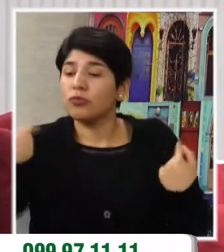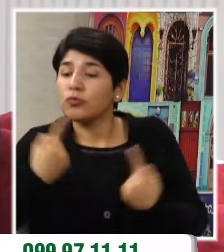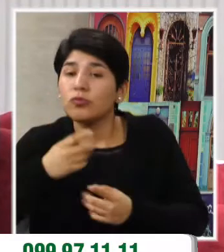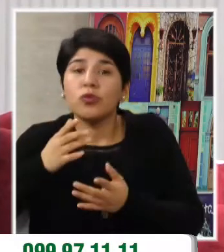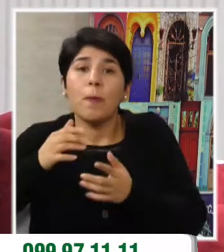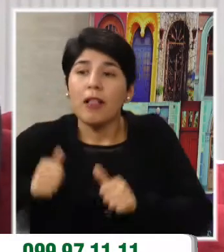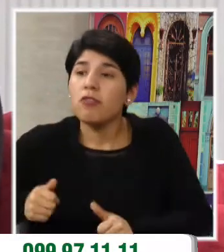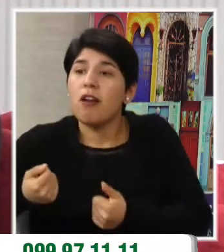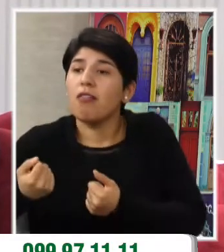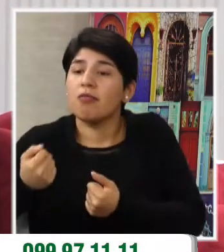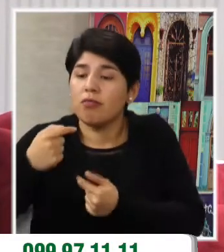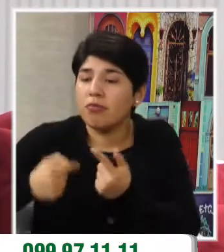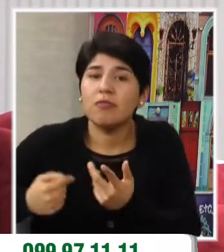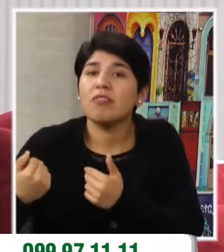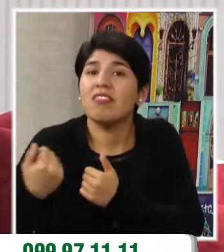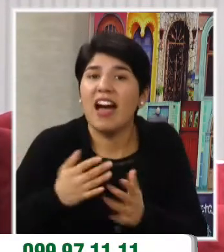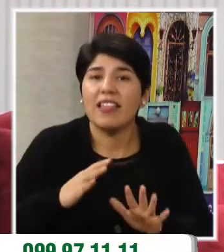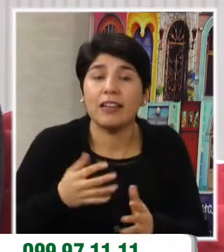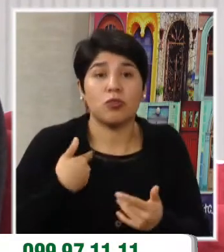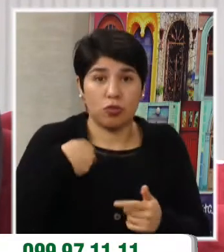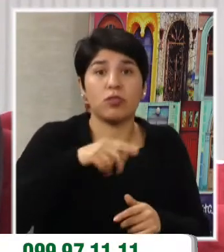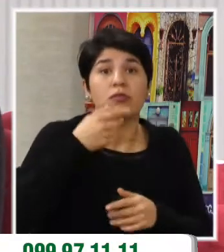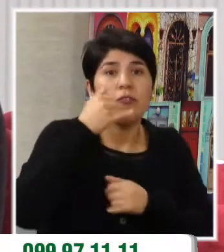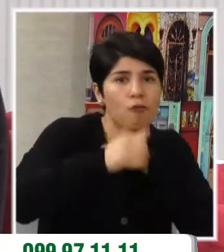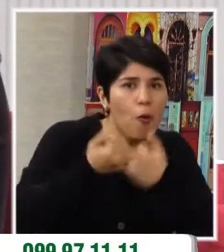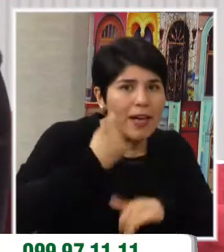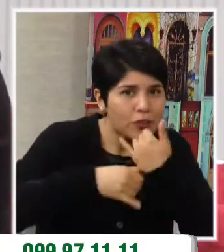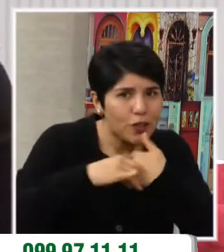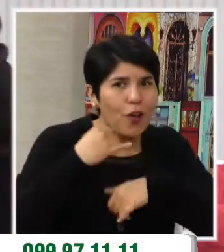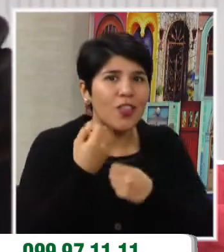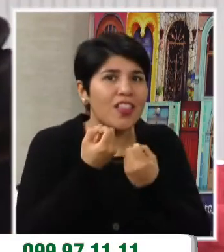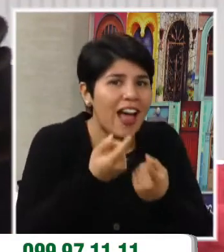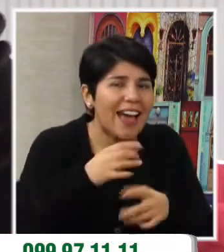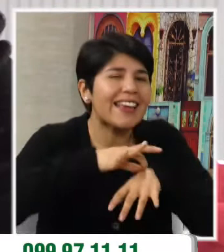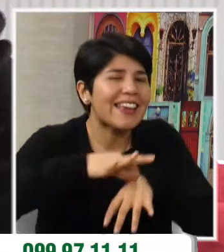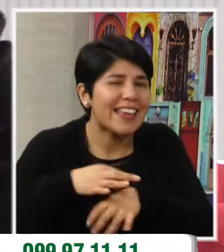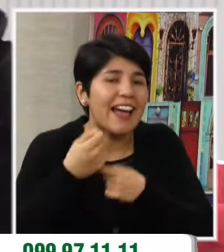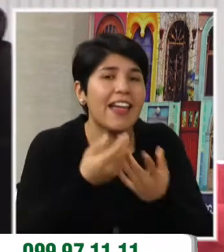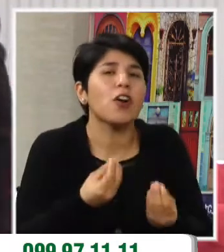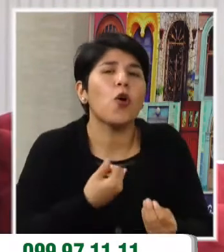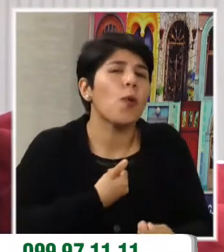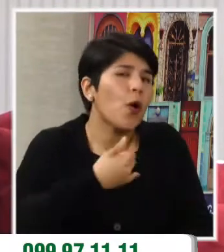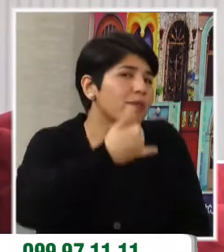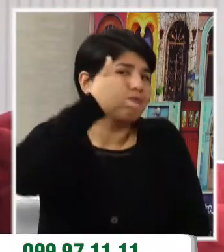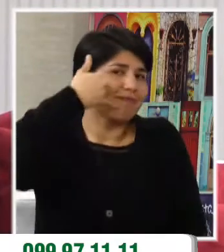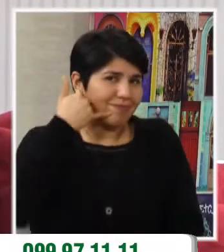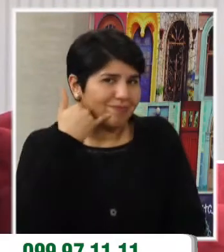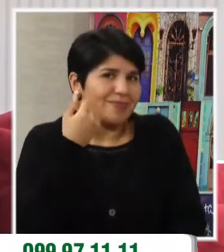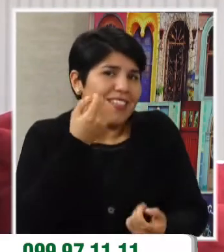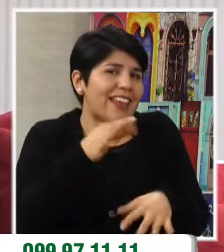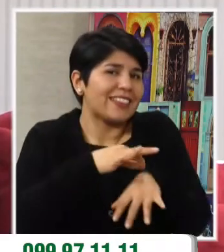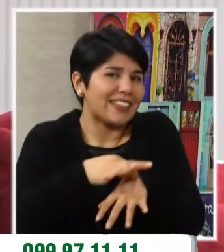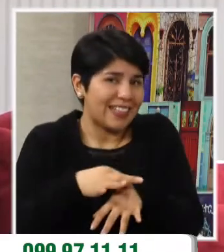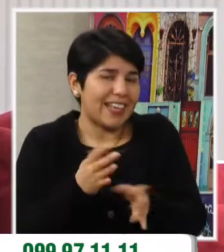es como una guía de recursos también que estamos haciendo a través de la línea telefónica una línea de recursos